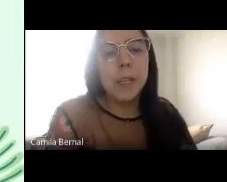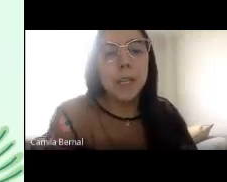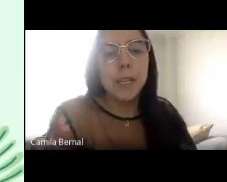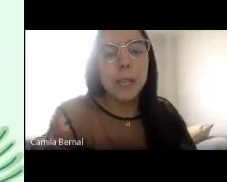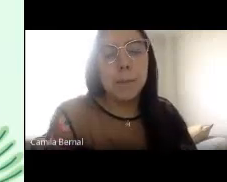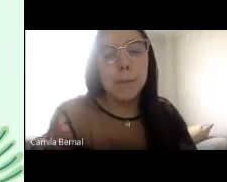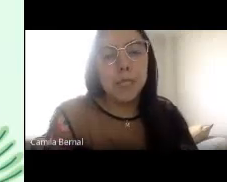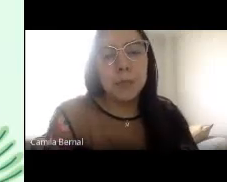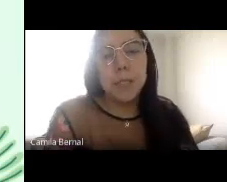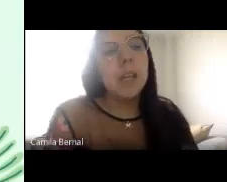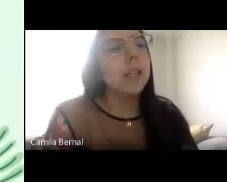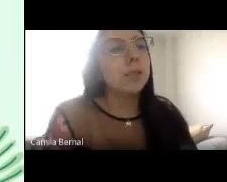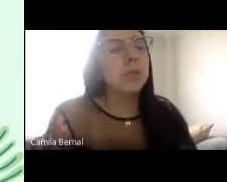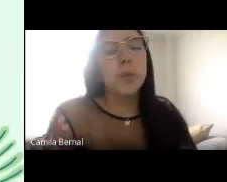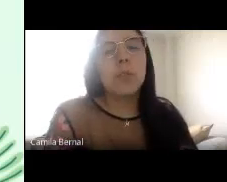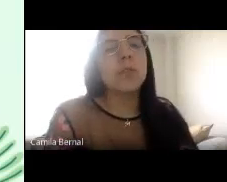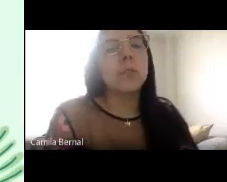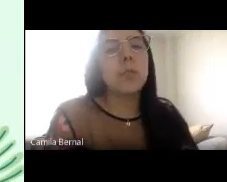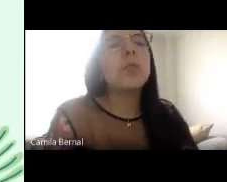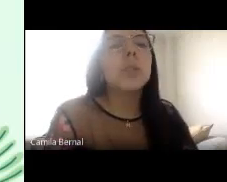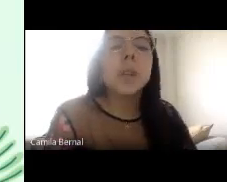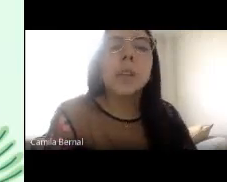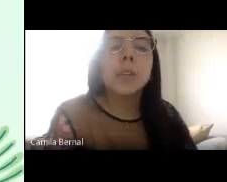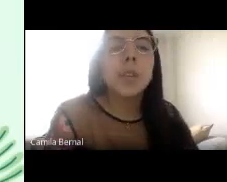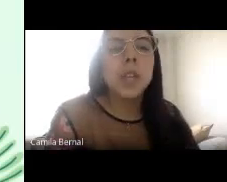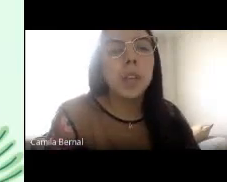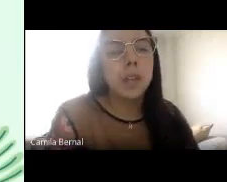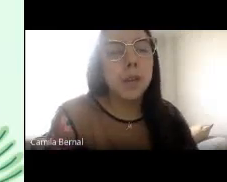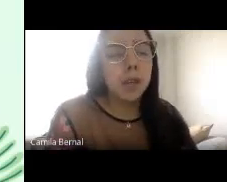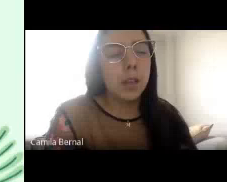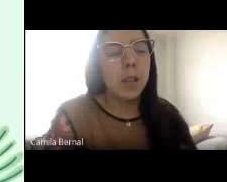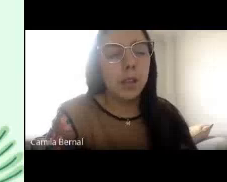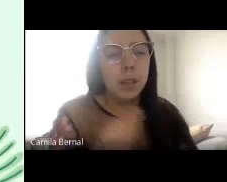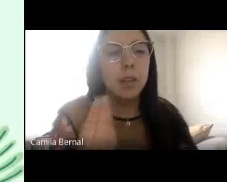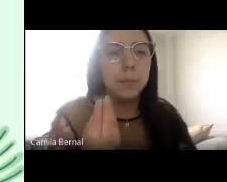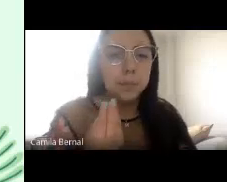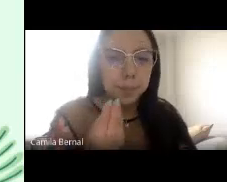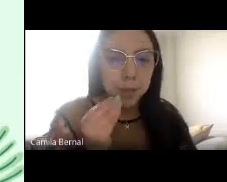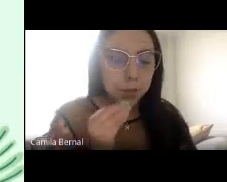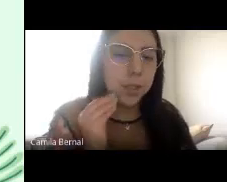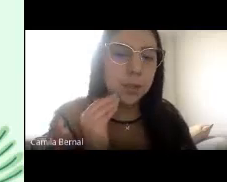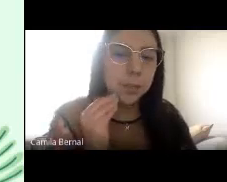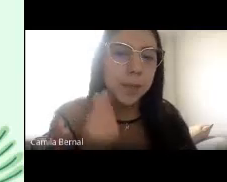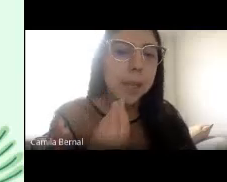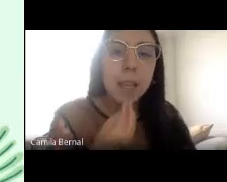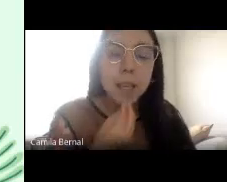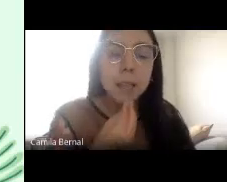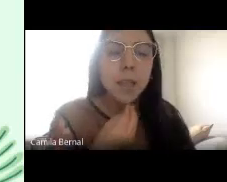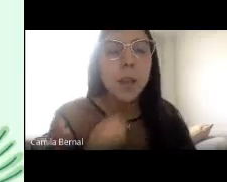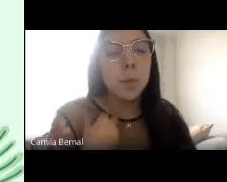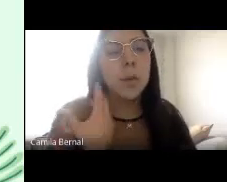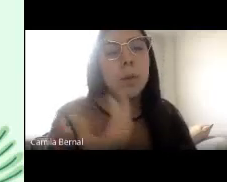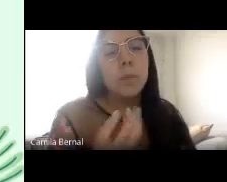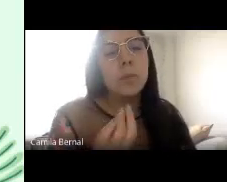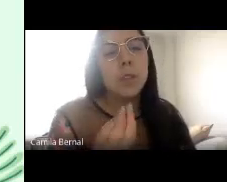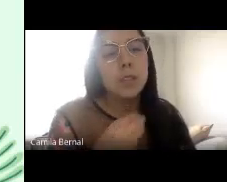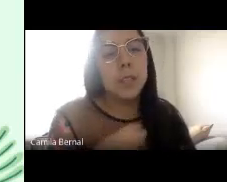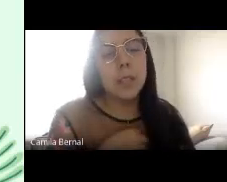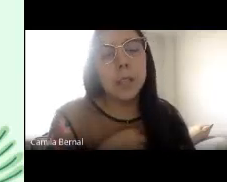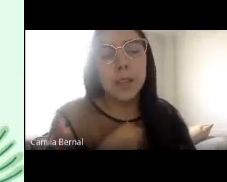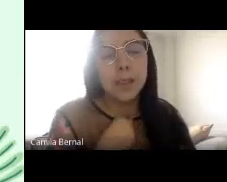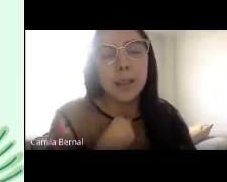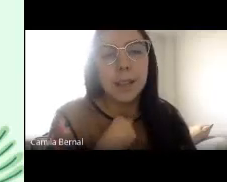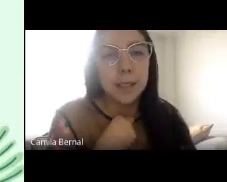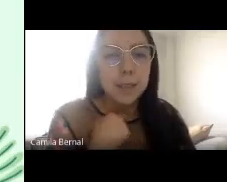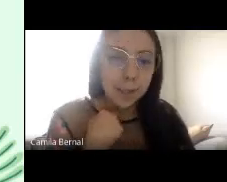para transmitirles un poco nuestro conocimiento y ver que de acciones pequeñas podemos